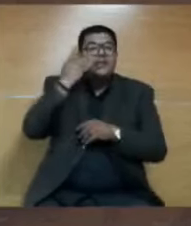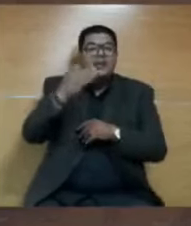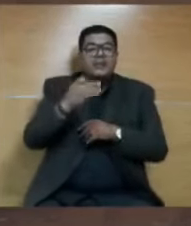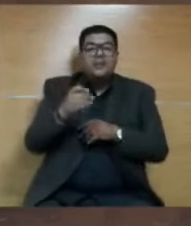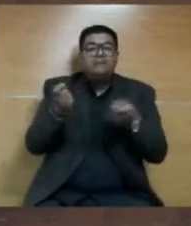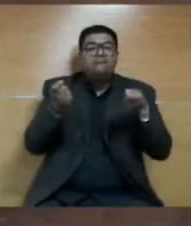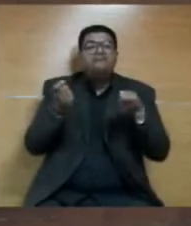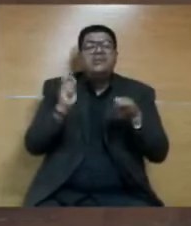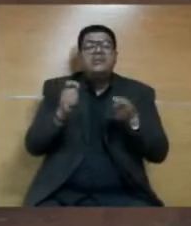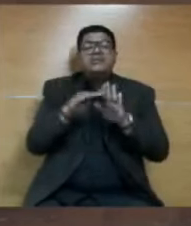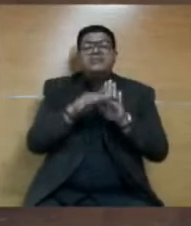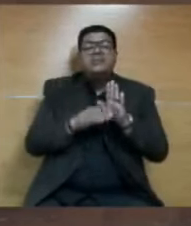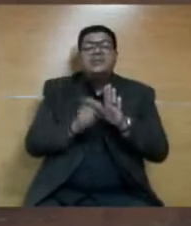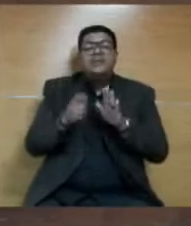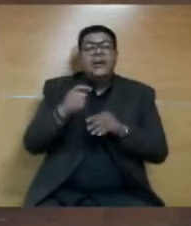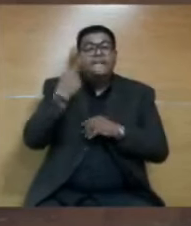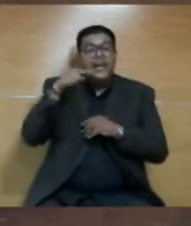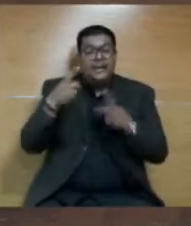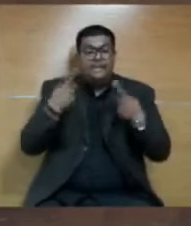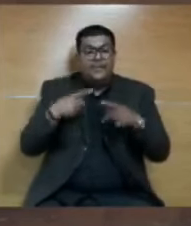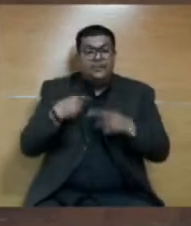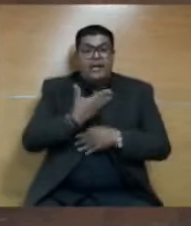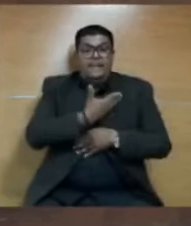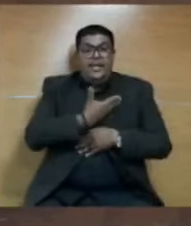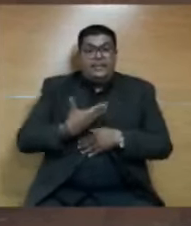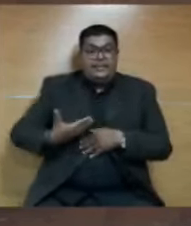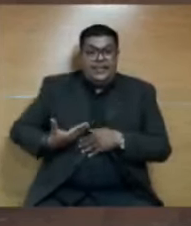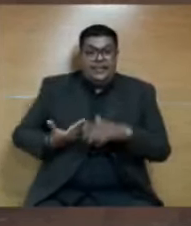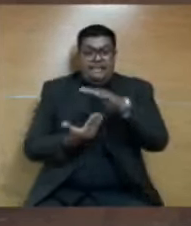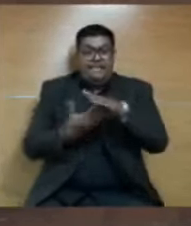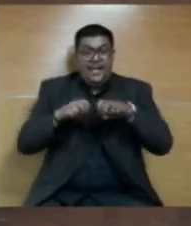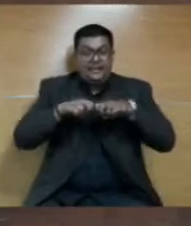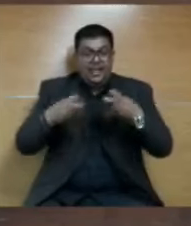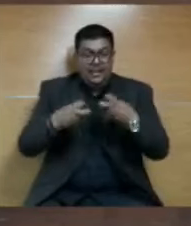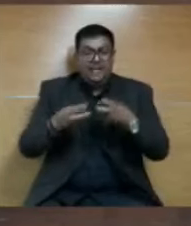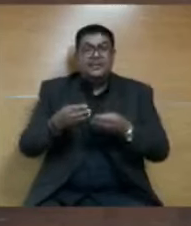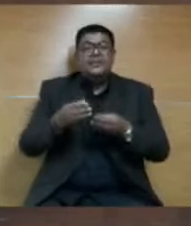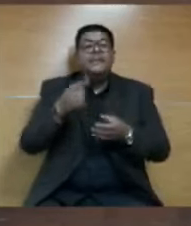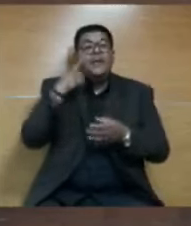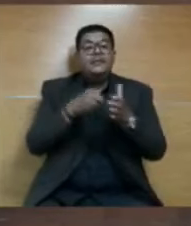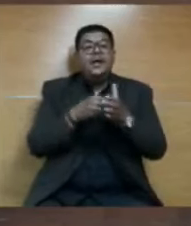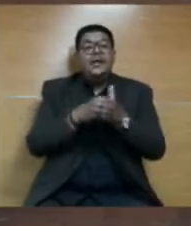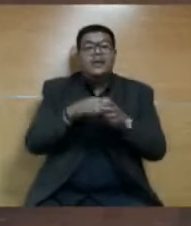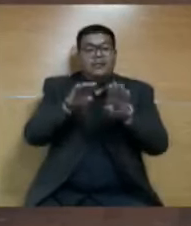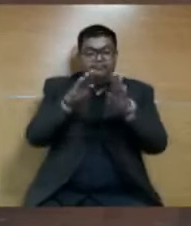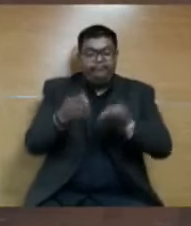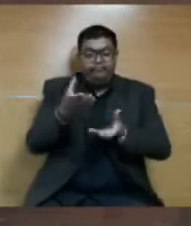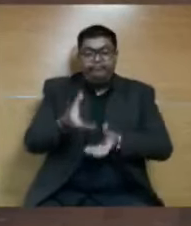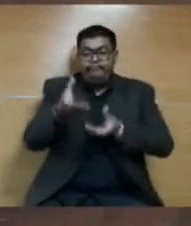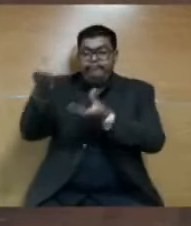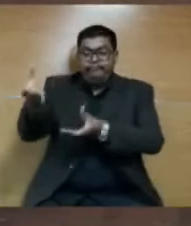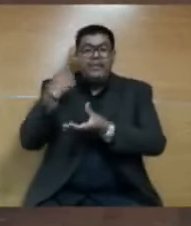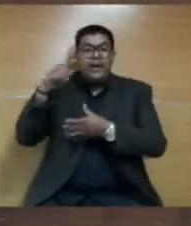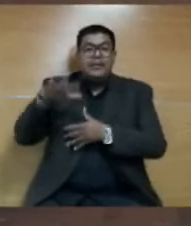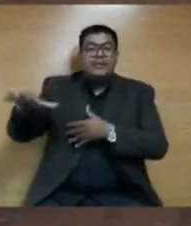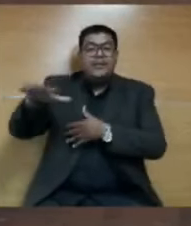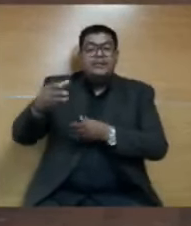regulan son para los presidentes de las mesas directivas de casilla al entregar los paquetes y los expedientes de casilla al Consejo